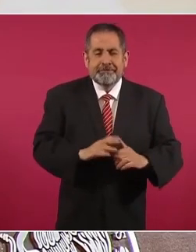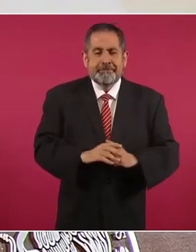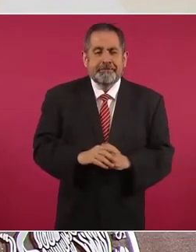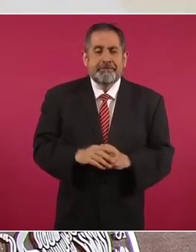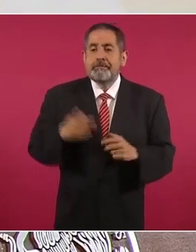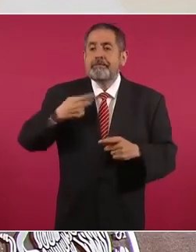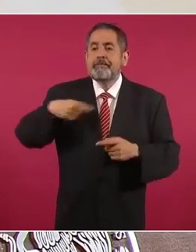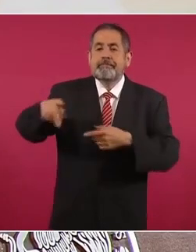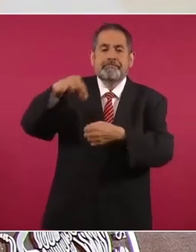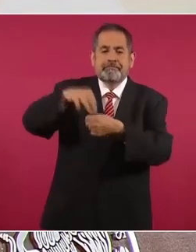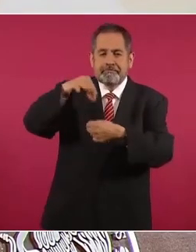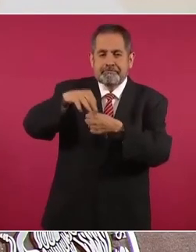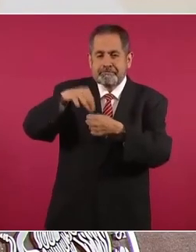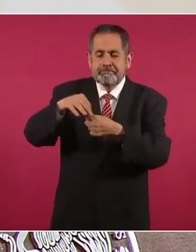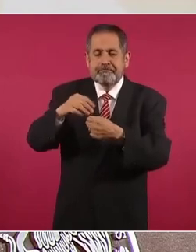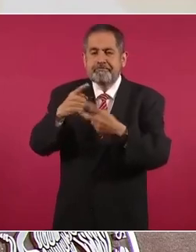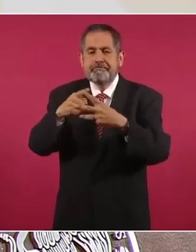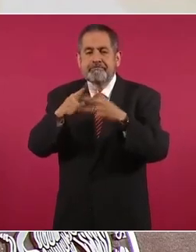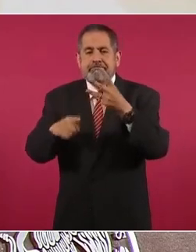La gente vota por tres cosas,